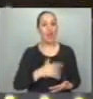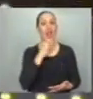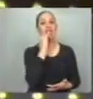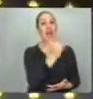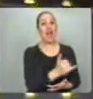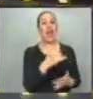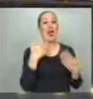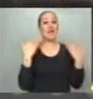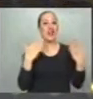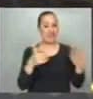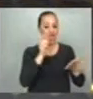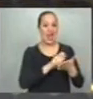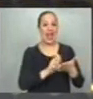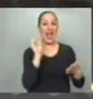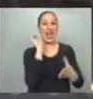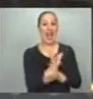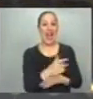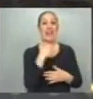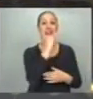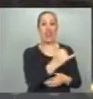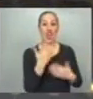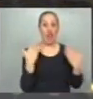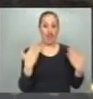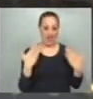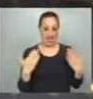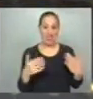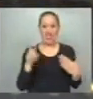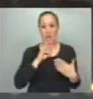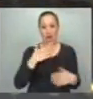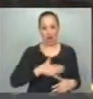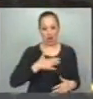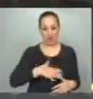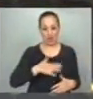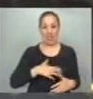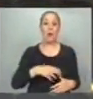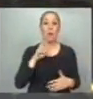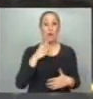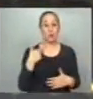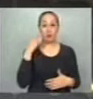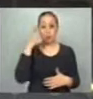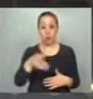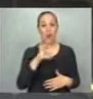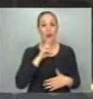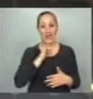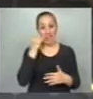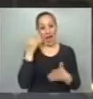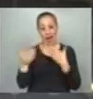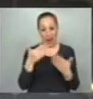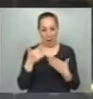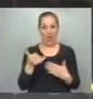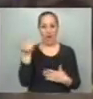felicitaciones a través de una carta. Ella, por supuesto, satisfecha. Nos recibió, charlamos con ella. Nos contaba esto.